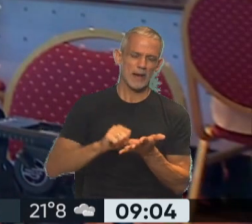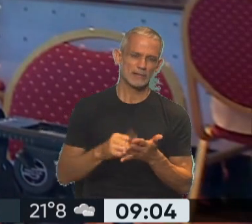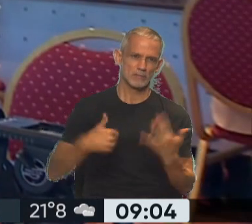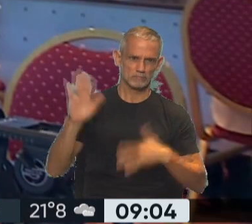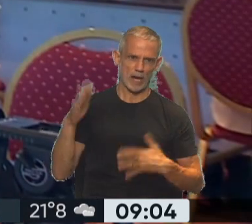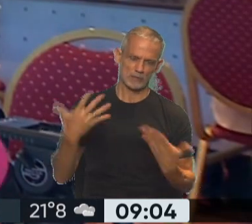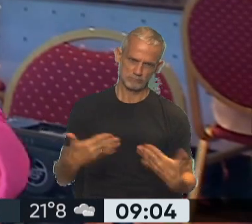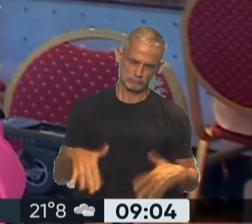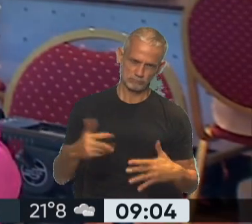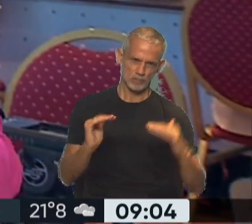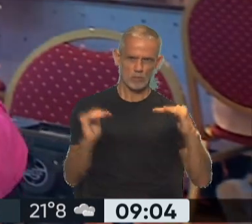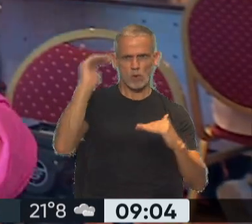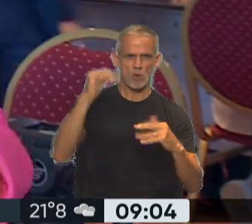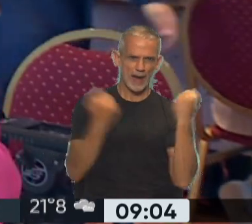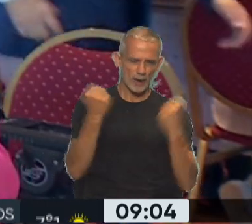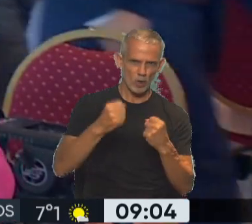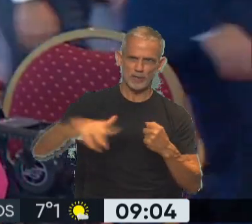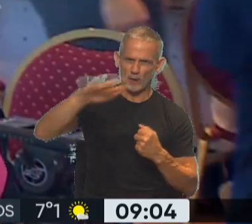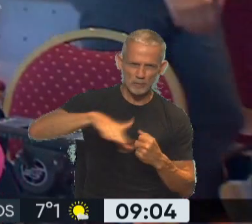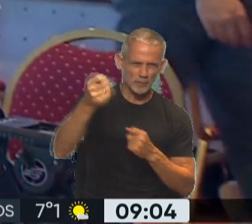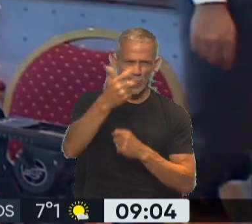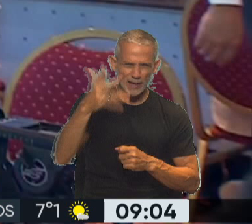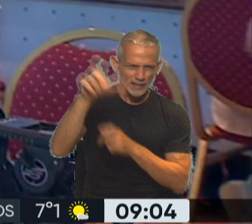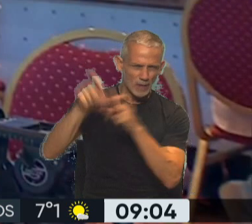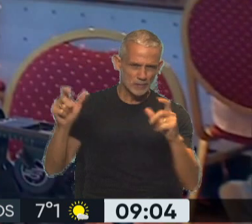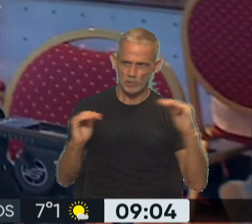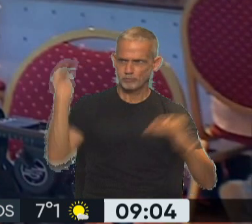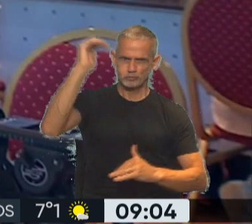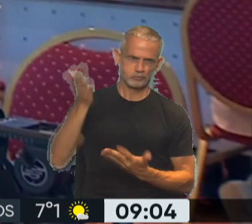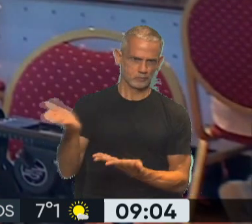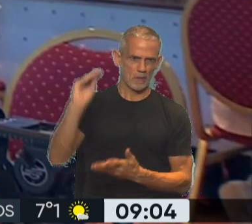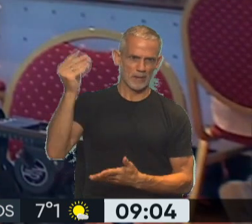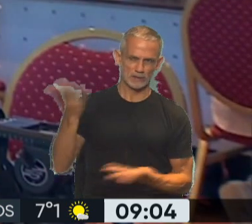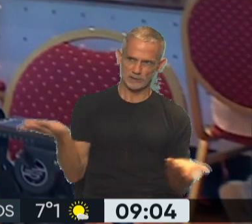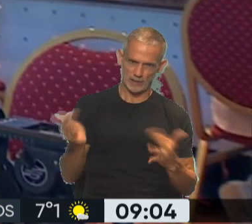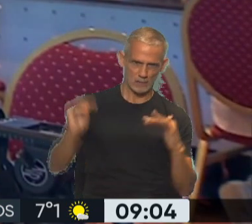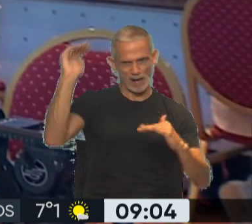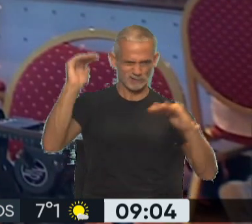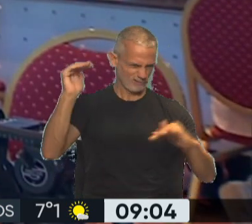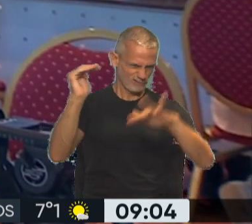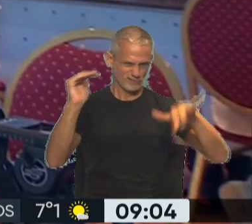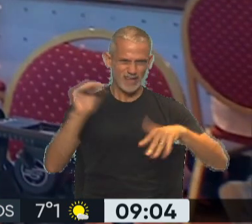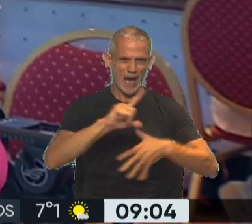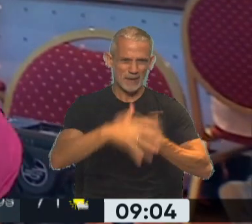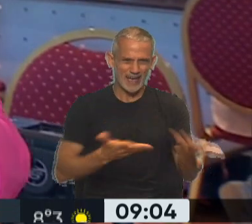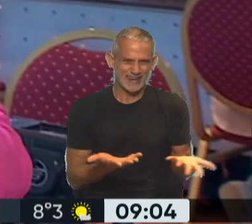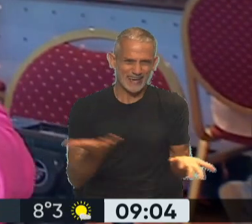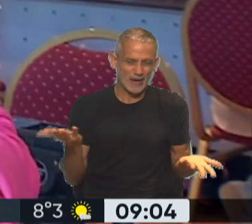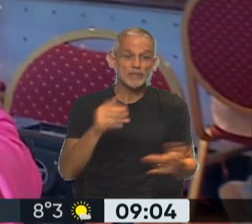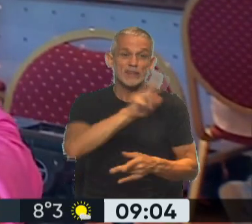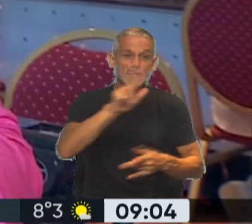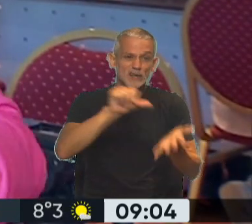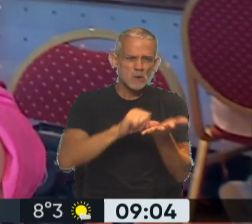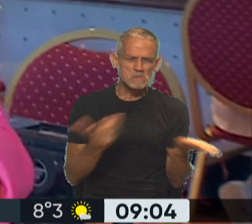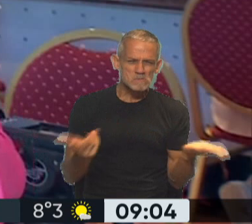importantes de la región a nivel económico a nivel poblacional también y bueno era como bastante impensado que no formara parte de estos 33